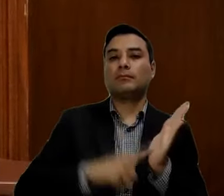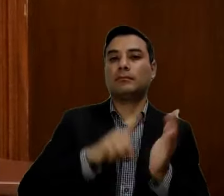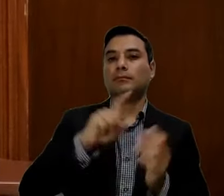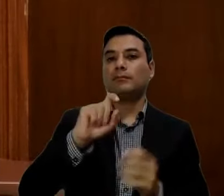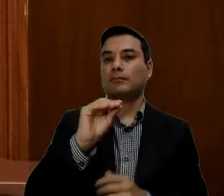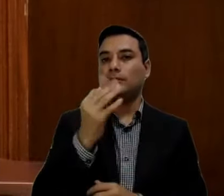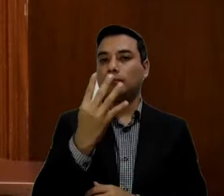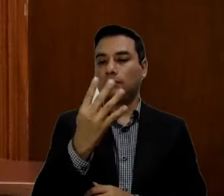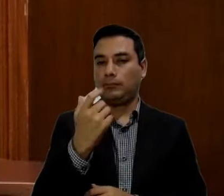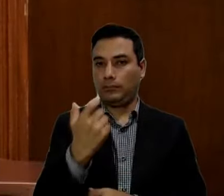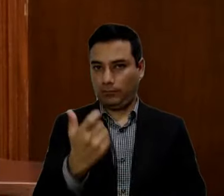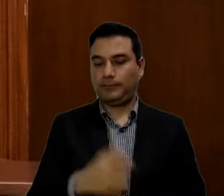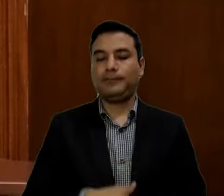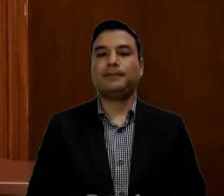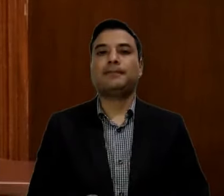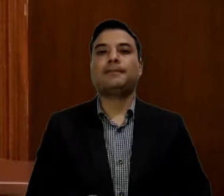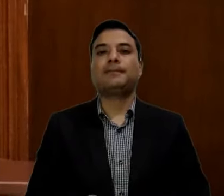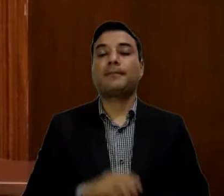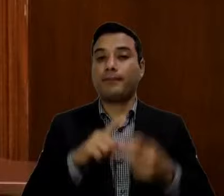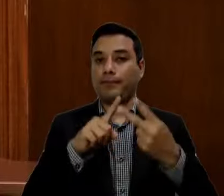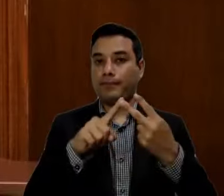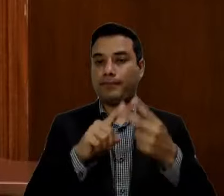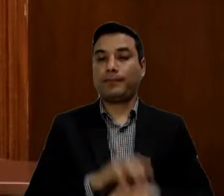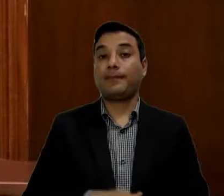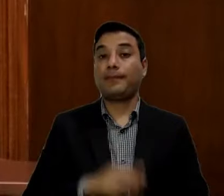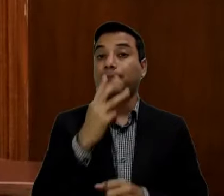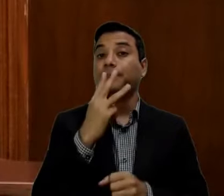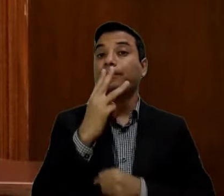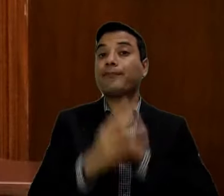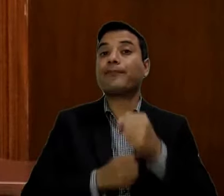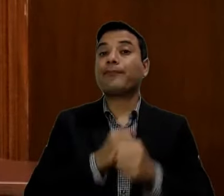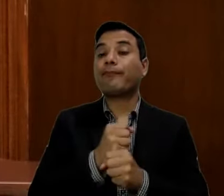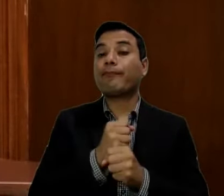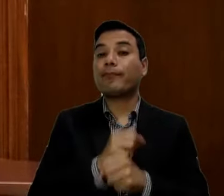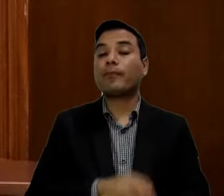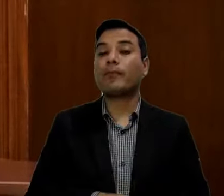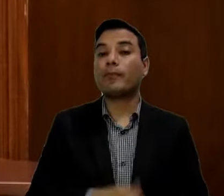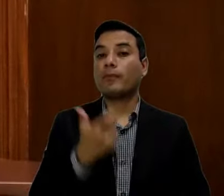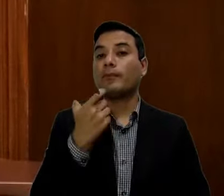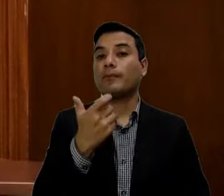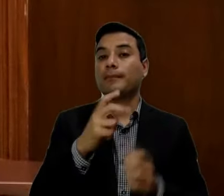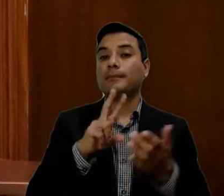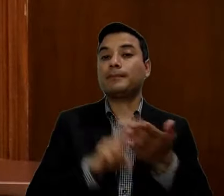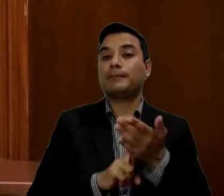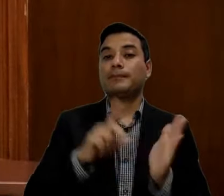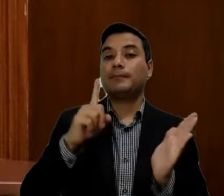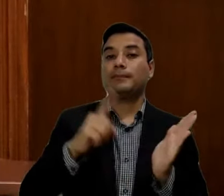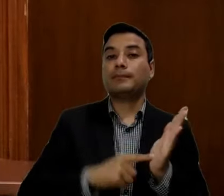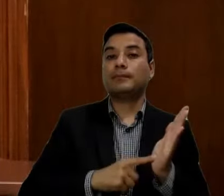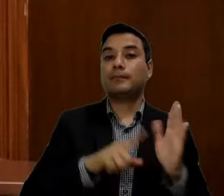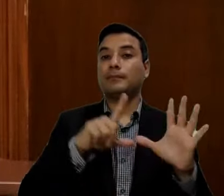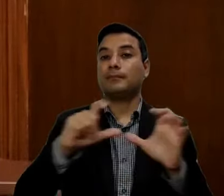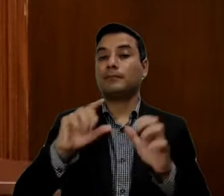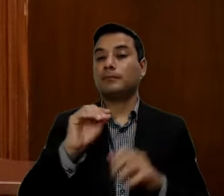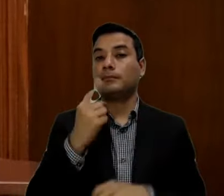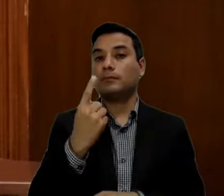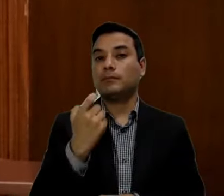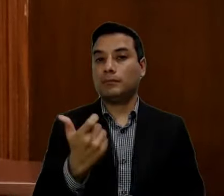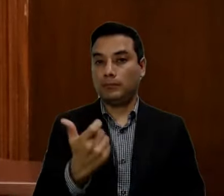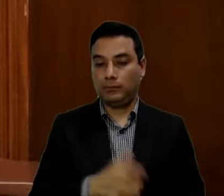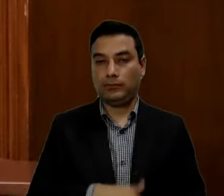pesos. 2, por 3 años de vigencia tenga un costo de 1,791 pesos.